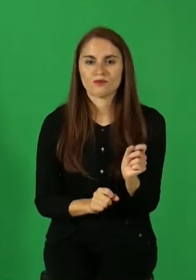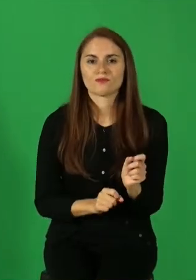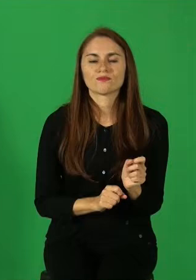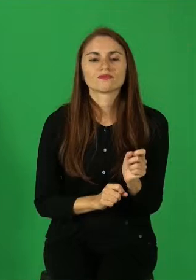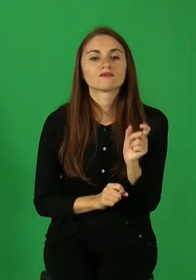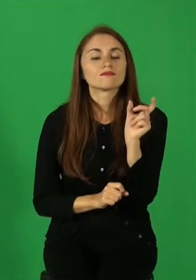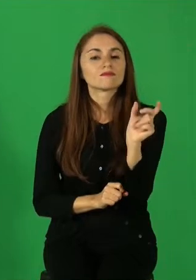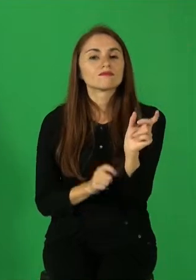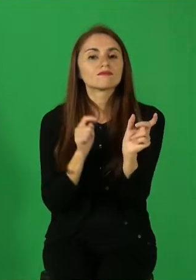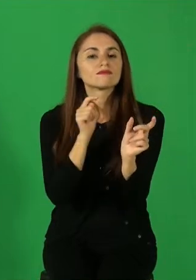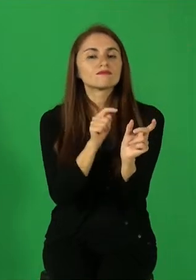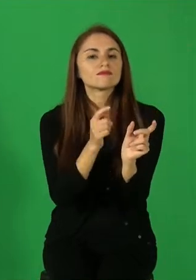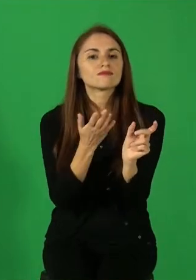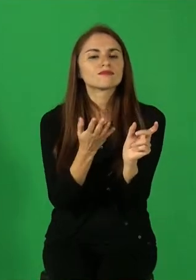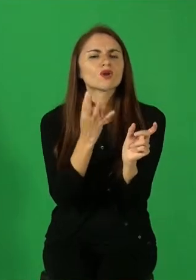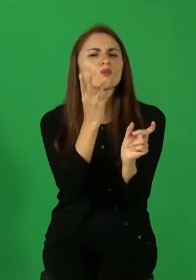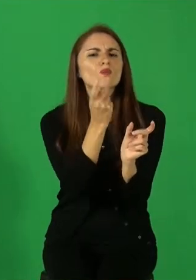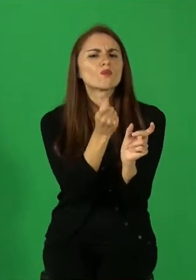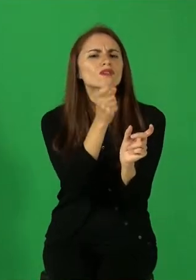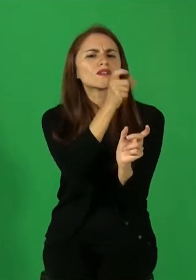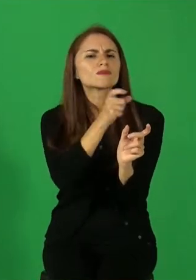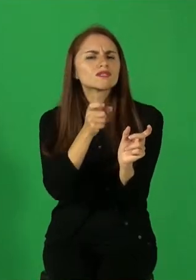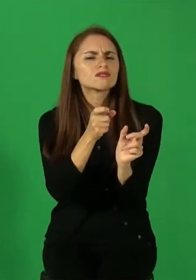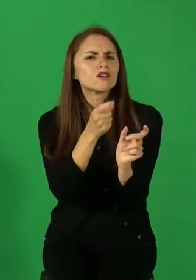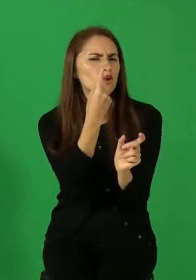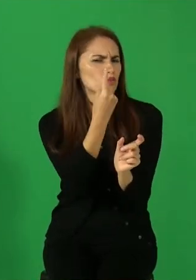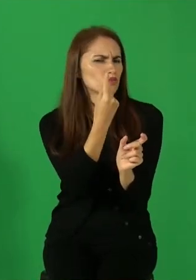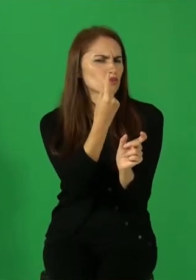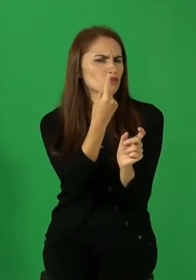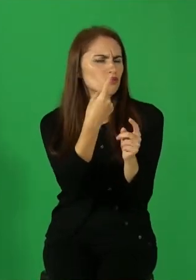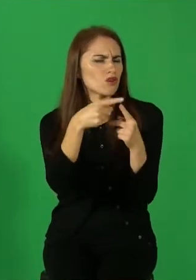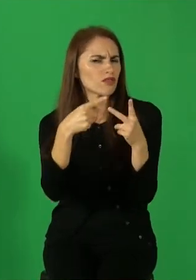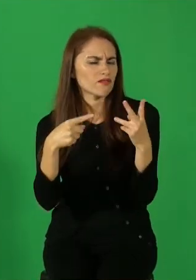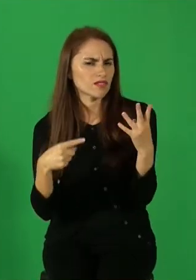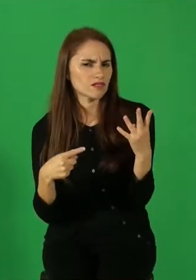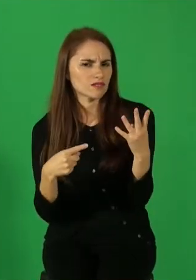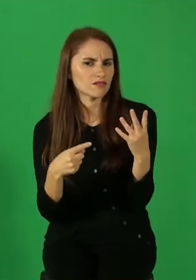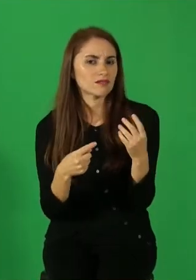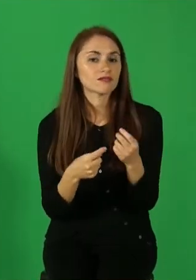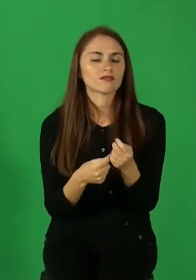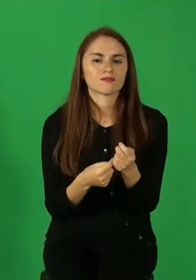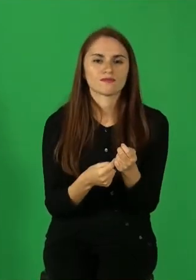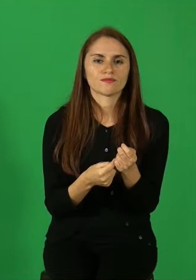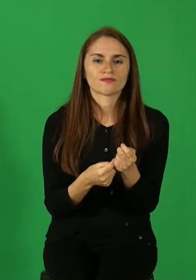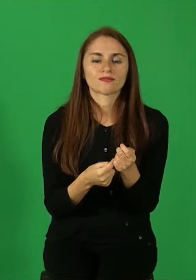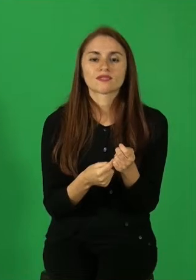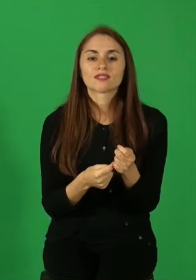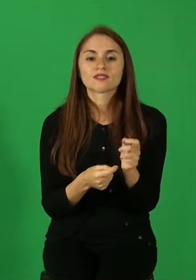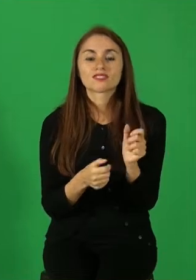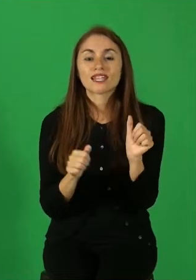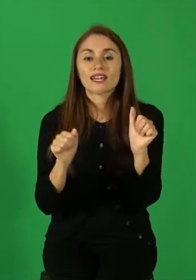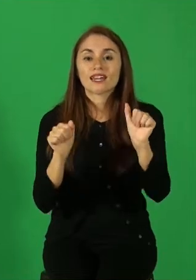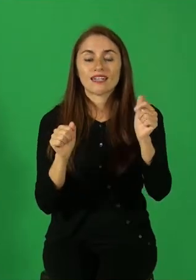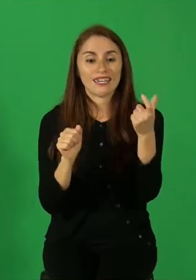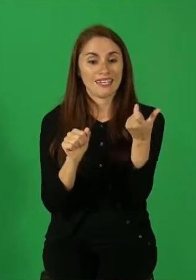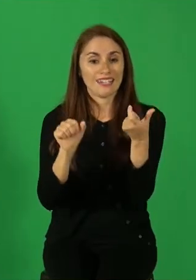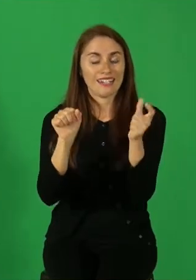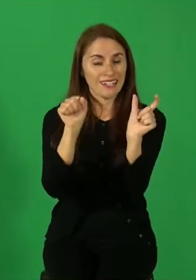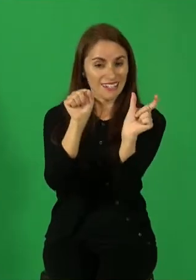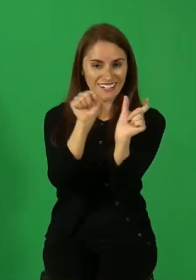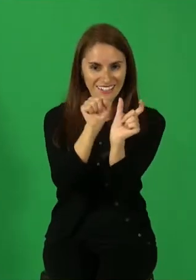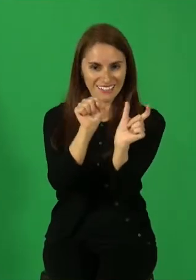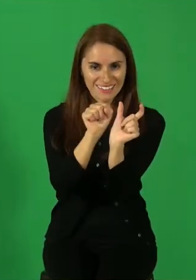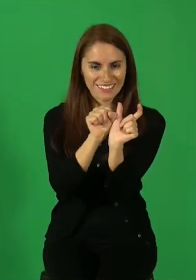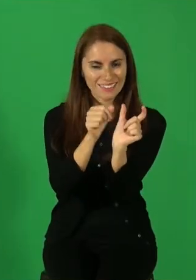estamos hablando de ¿cuántos médicos? ¿De uno o de varios? Ya el artículo nos está determinando, en